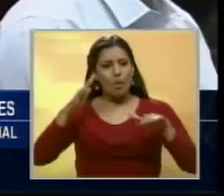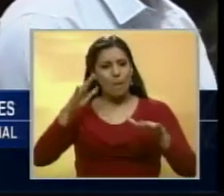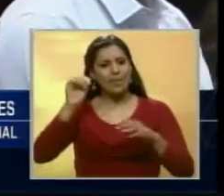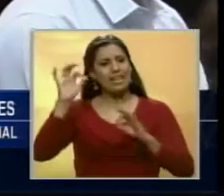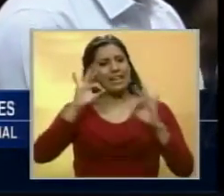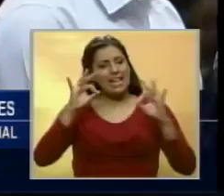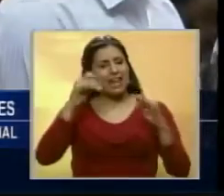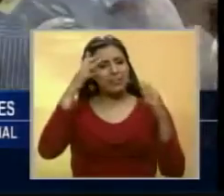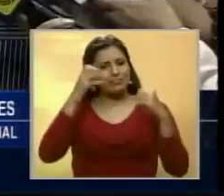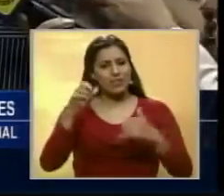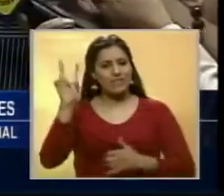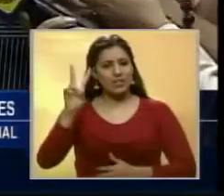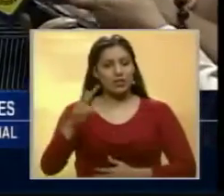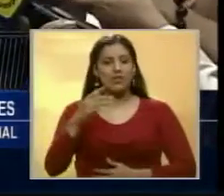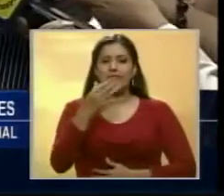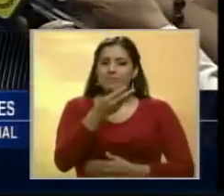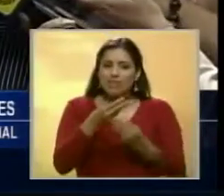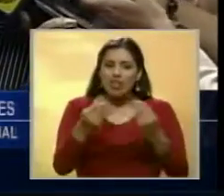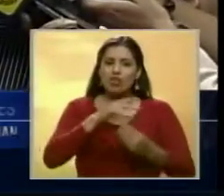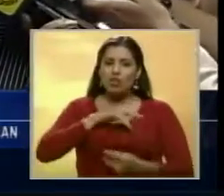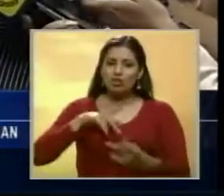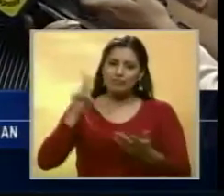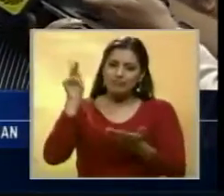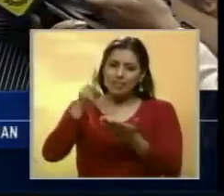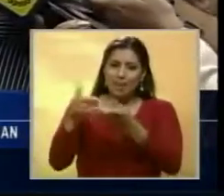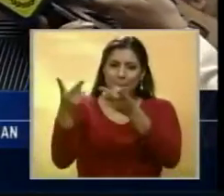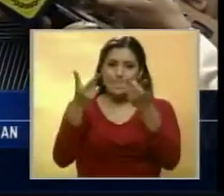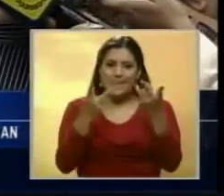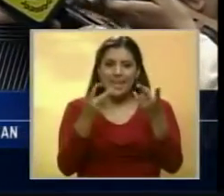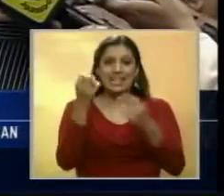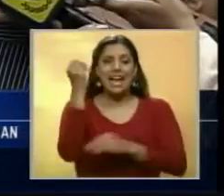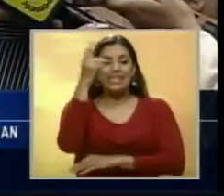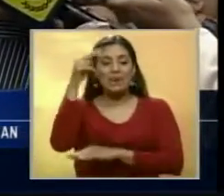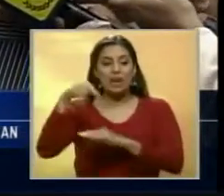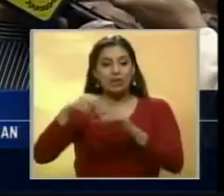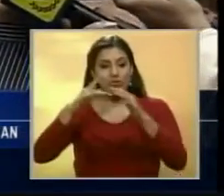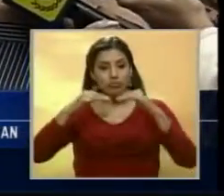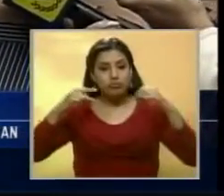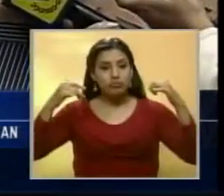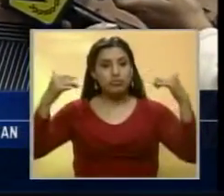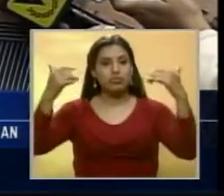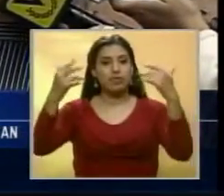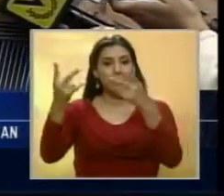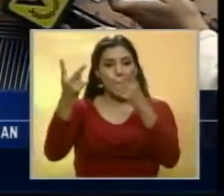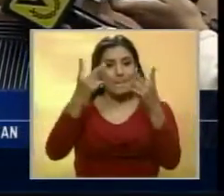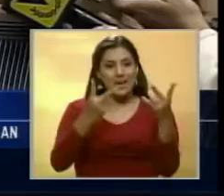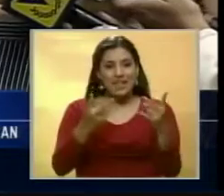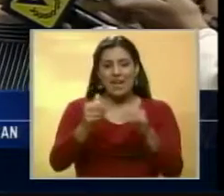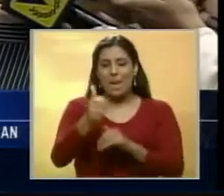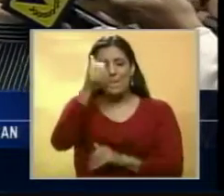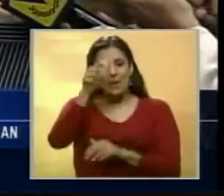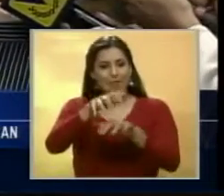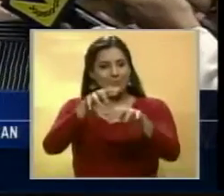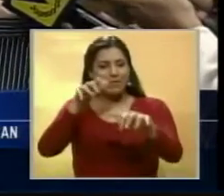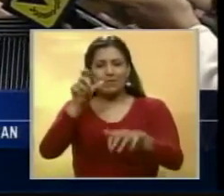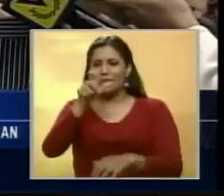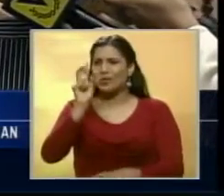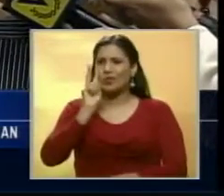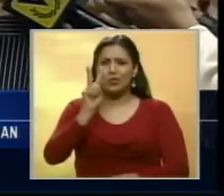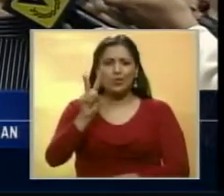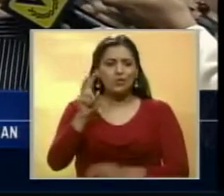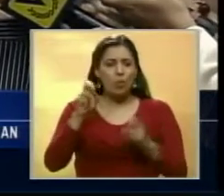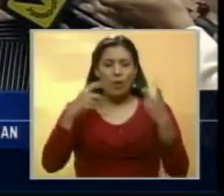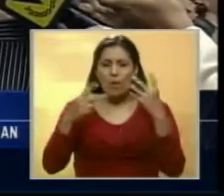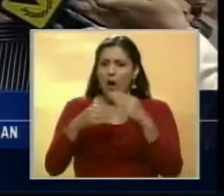el talento venezolano. Sencillamente para que vinieran a conocer los espacios del Palacio Federal Legislativo, la mayoría no lo conocía, pero